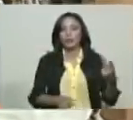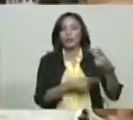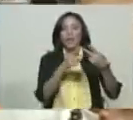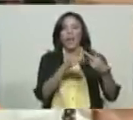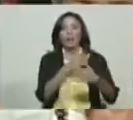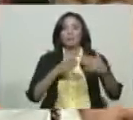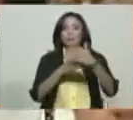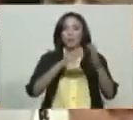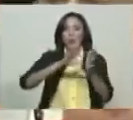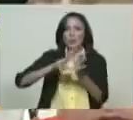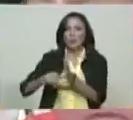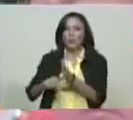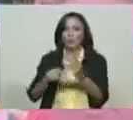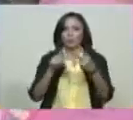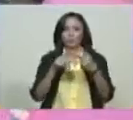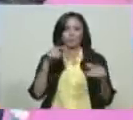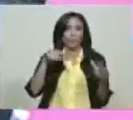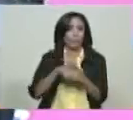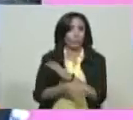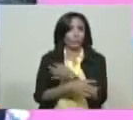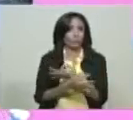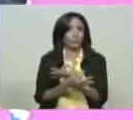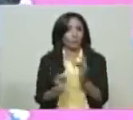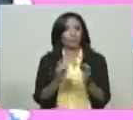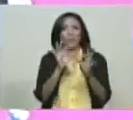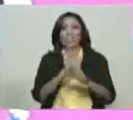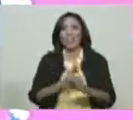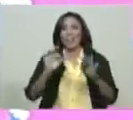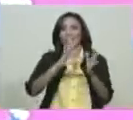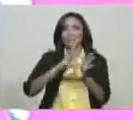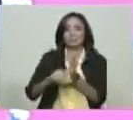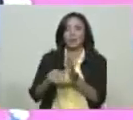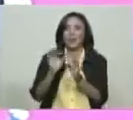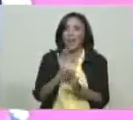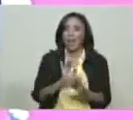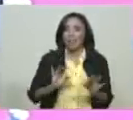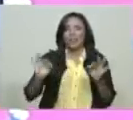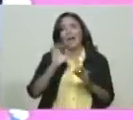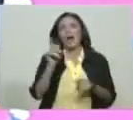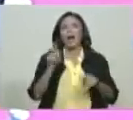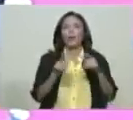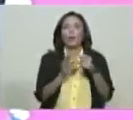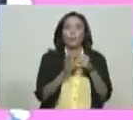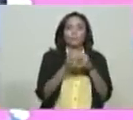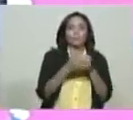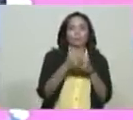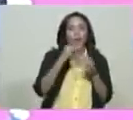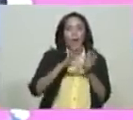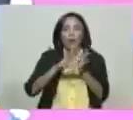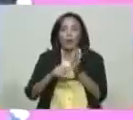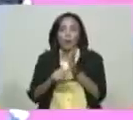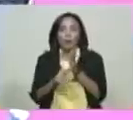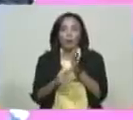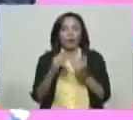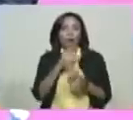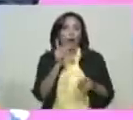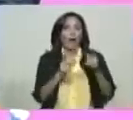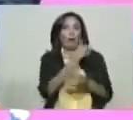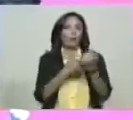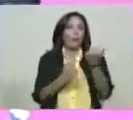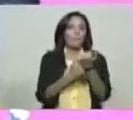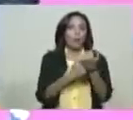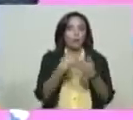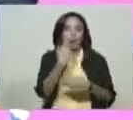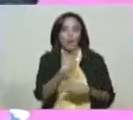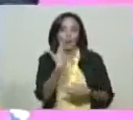Anticorrupción a fondo. No dejemos que se esconda y se abrace y se disfrace de rojo rojito